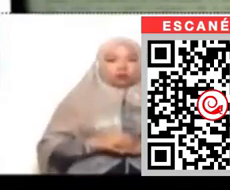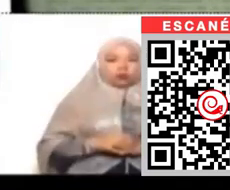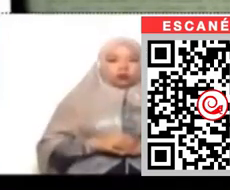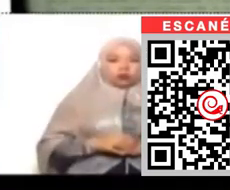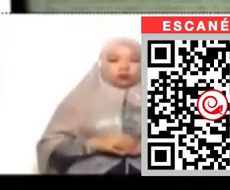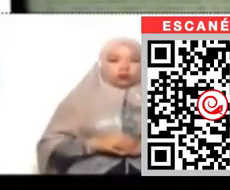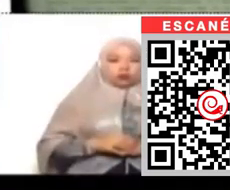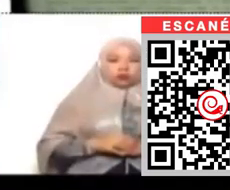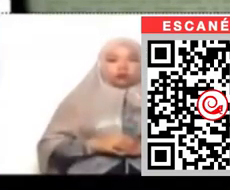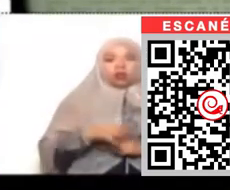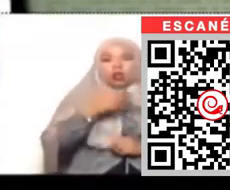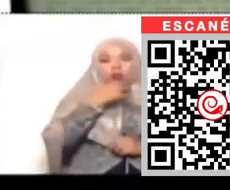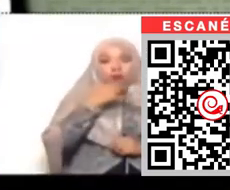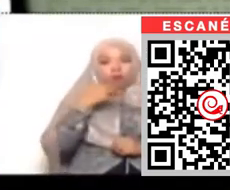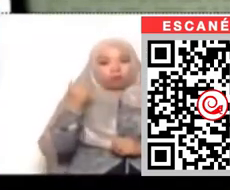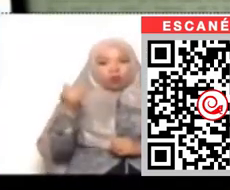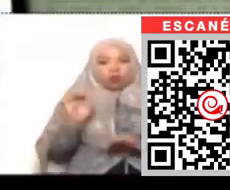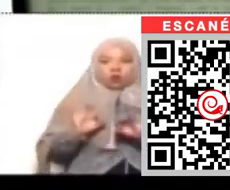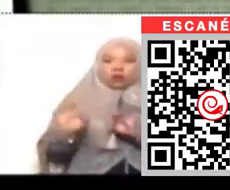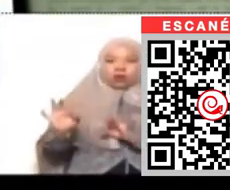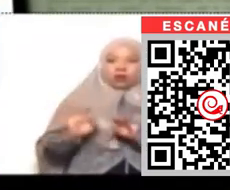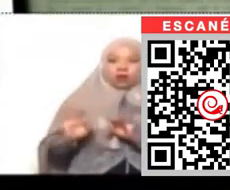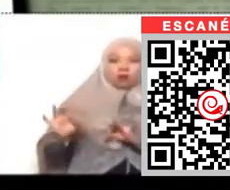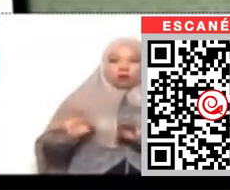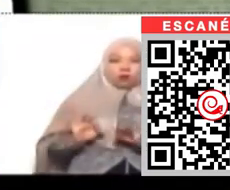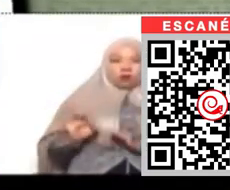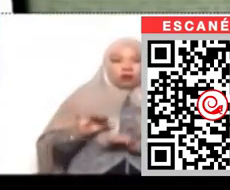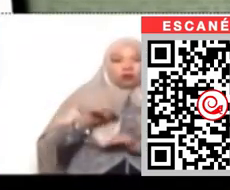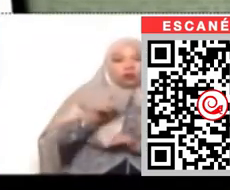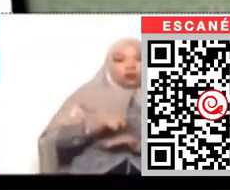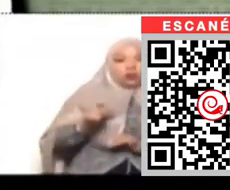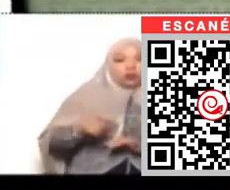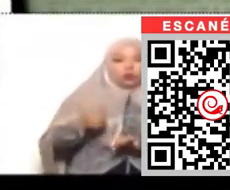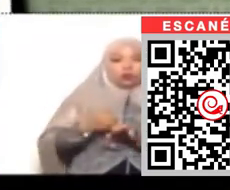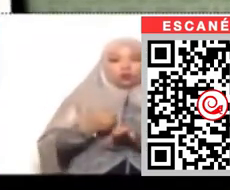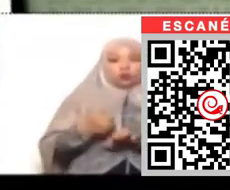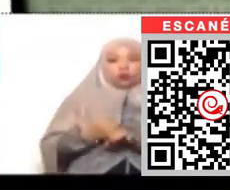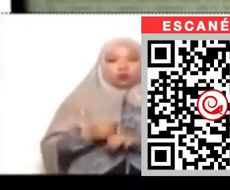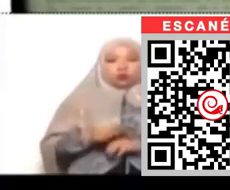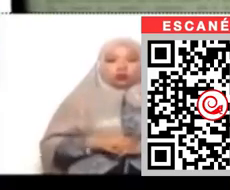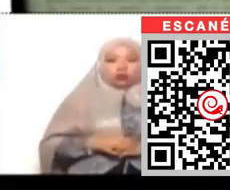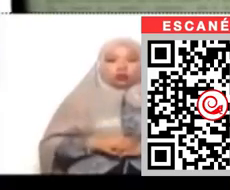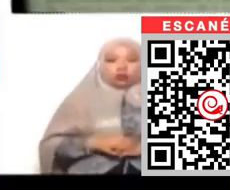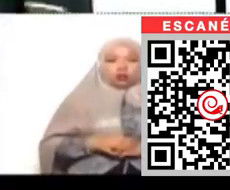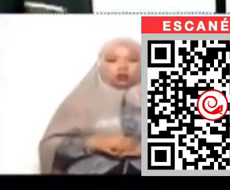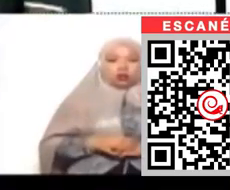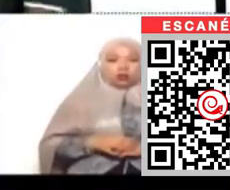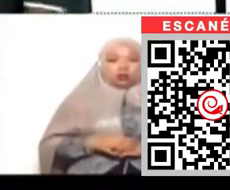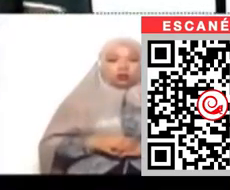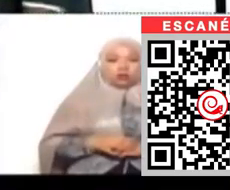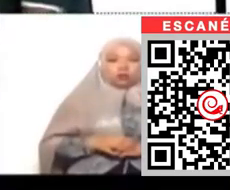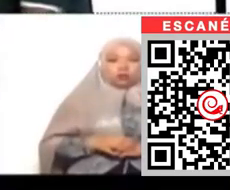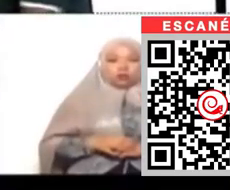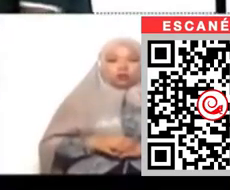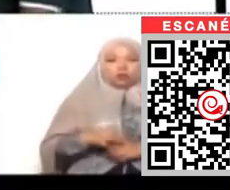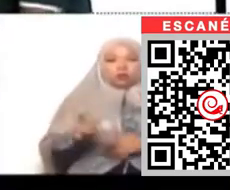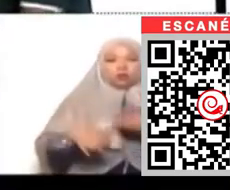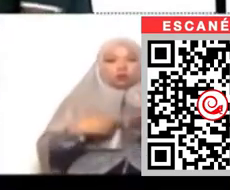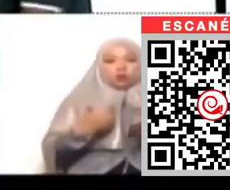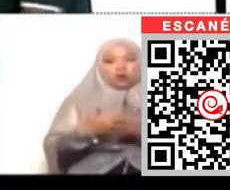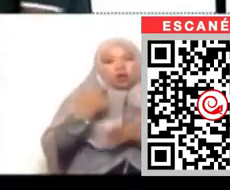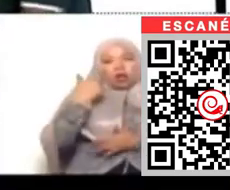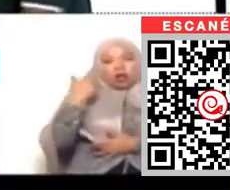bueno, en el mejor sentido del teatro, pido disculpas a la gente. De una ópera trágica. Exactamente, exactamente. Una ópera bufa, se podría